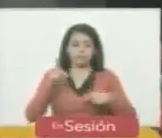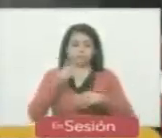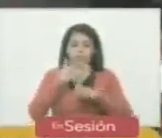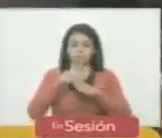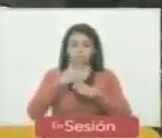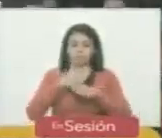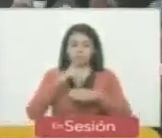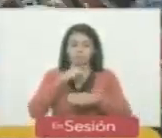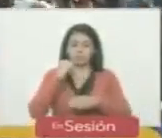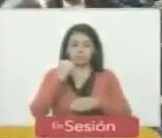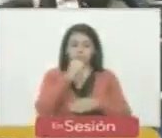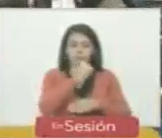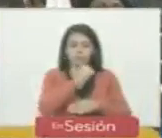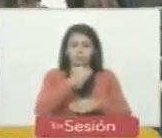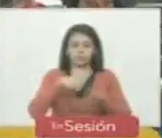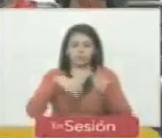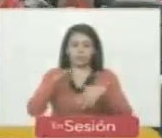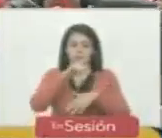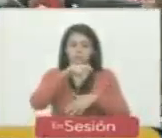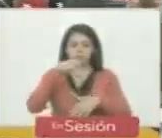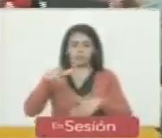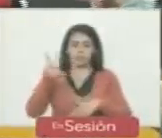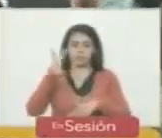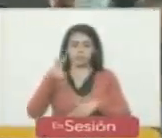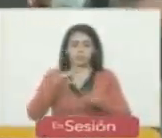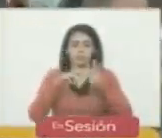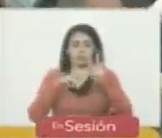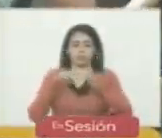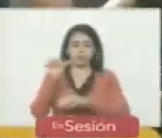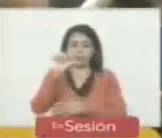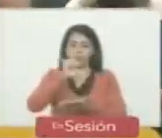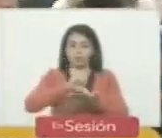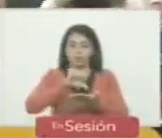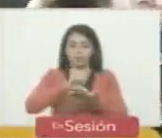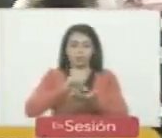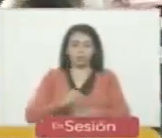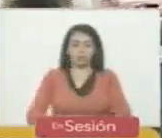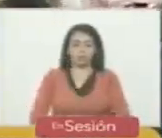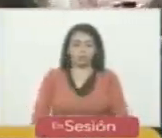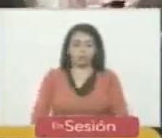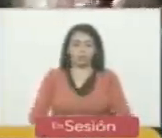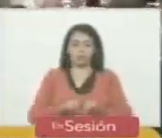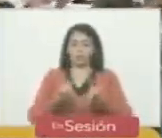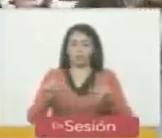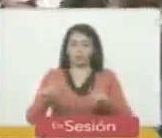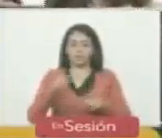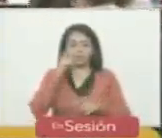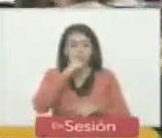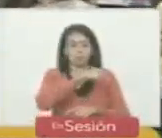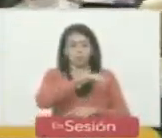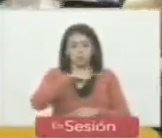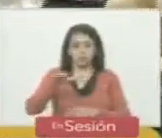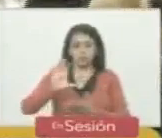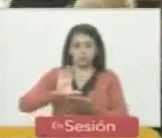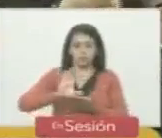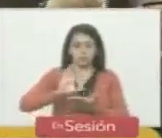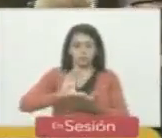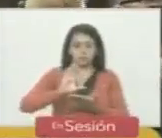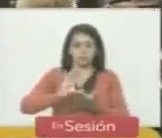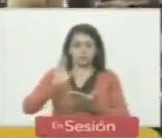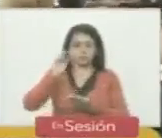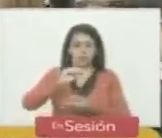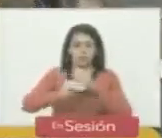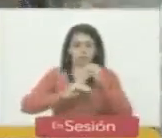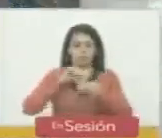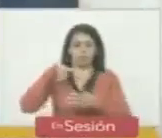importaba asesinar a 15 venezolanos y a 4 iraníes. Pero ¿y el poblado de la ciudad sobre la que ese